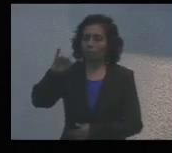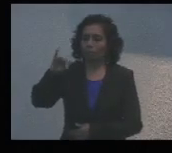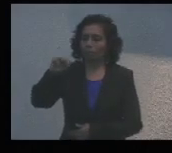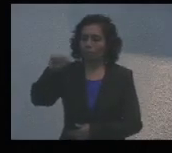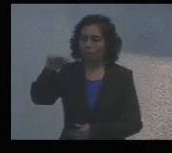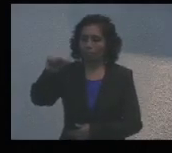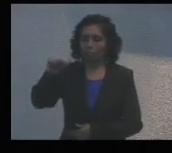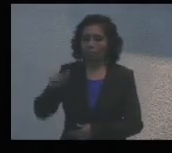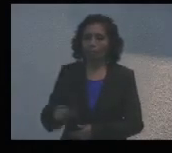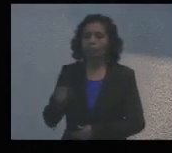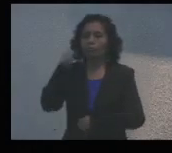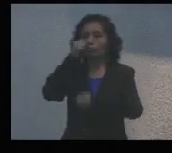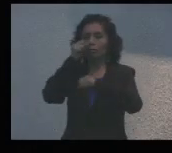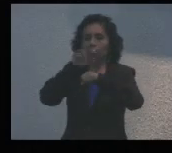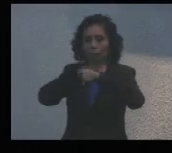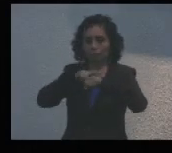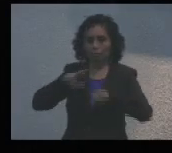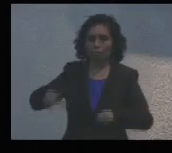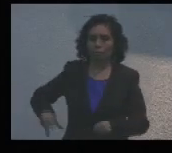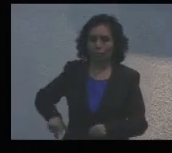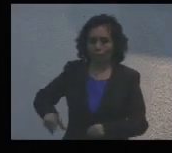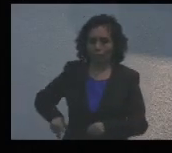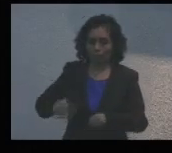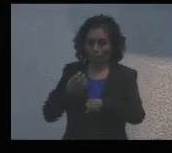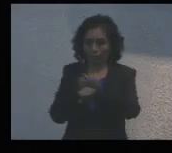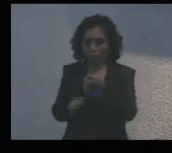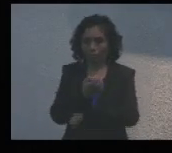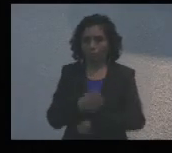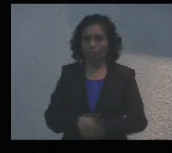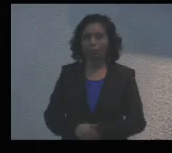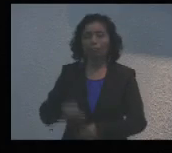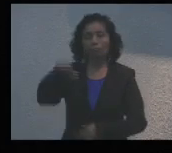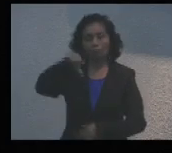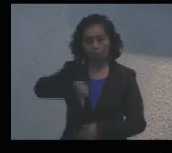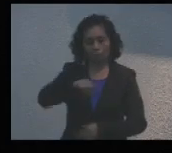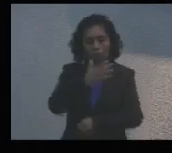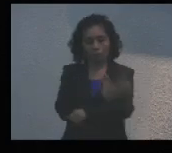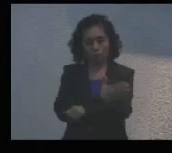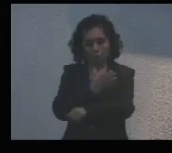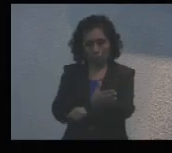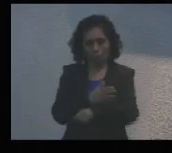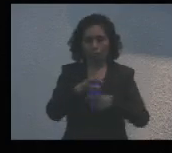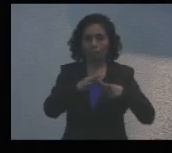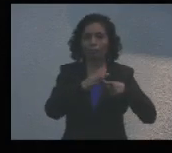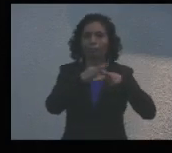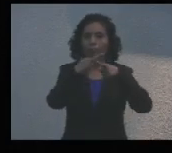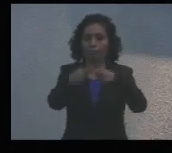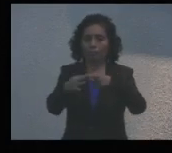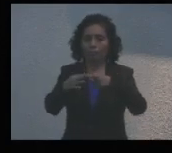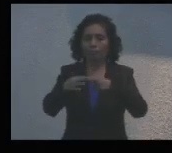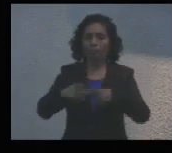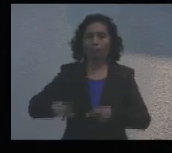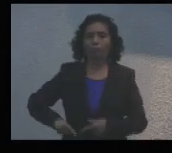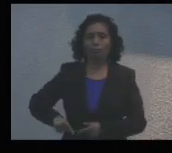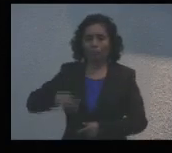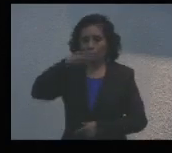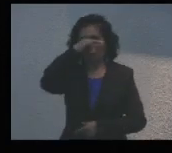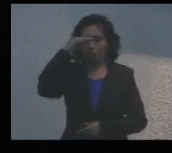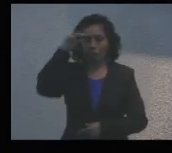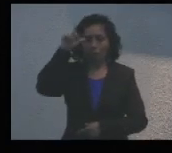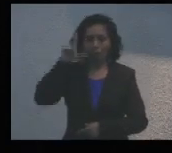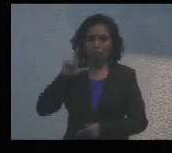Gómez, secretaria de Gobierno del Estado, quien hoy nos acompaña en representación de la gobernadora Mara